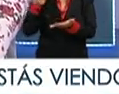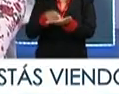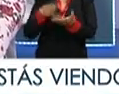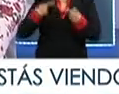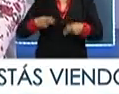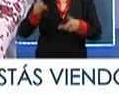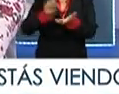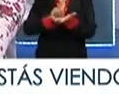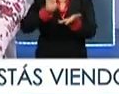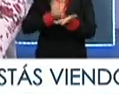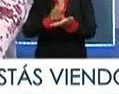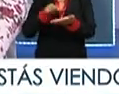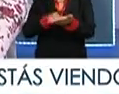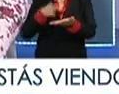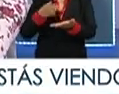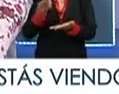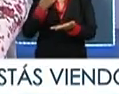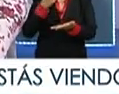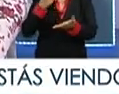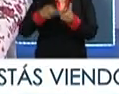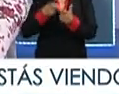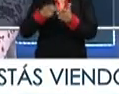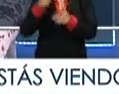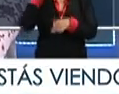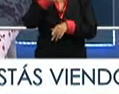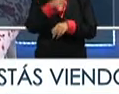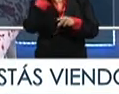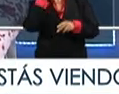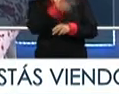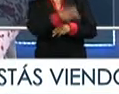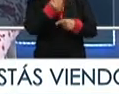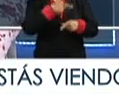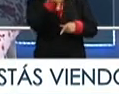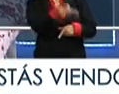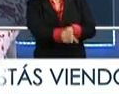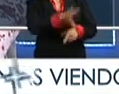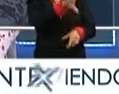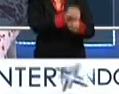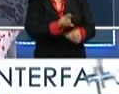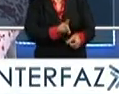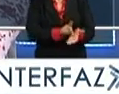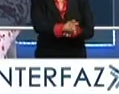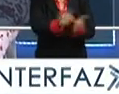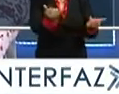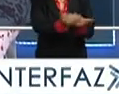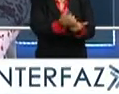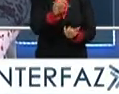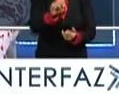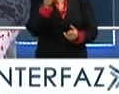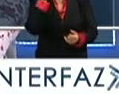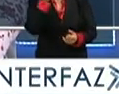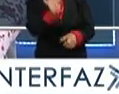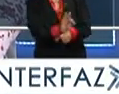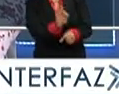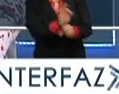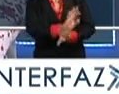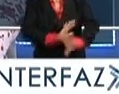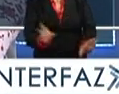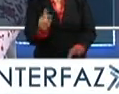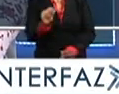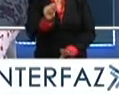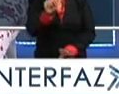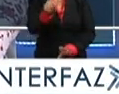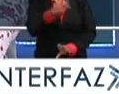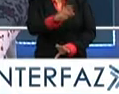que las personas con discapacidad funcional son consideradas sujetos de pleno derecho y no objetos de protección, por lo que